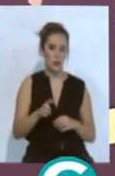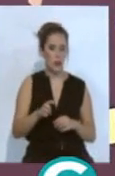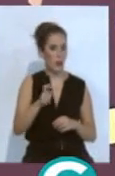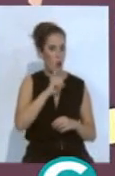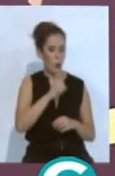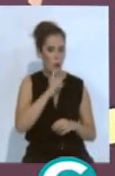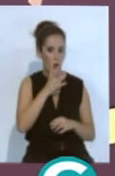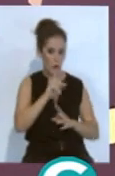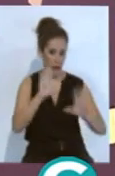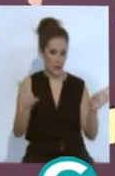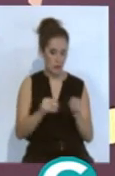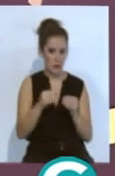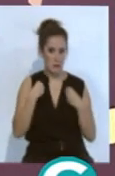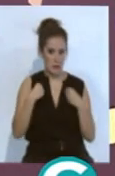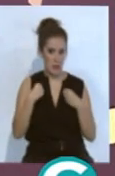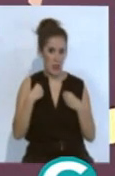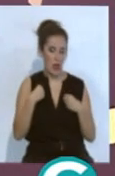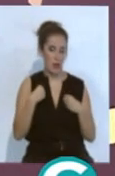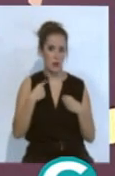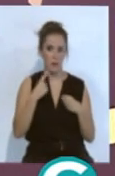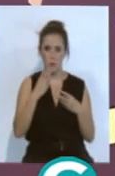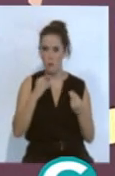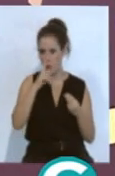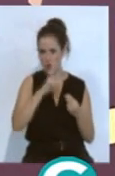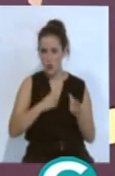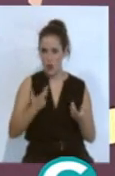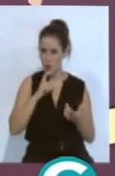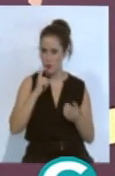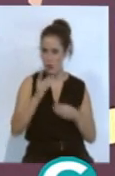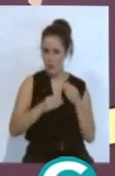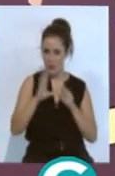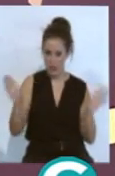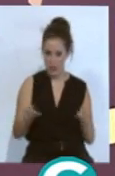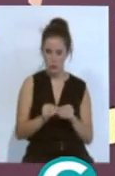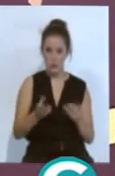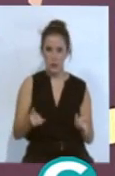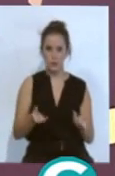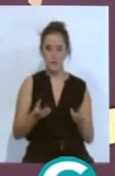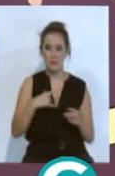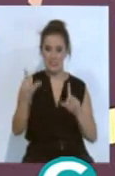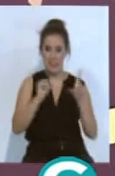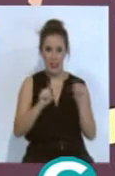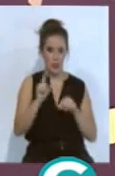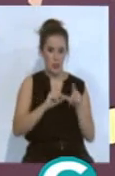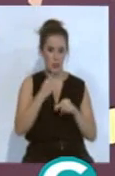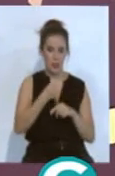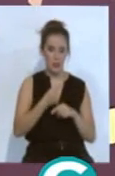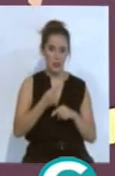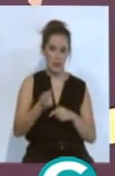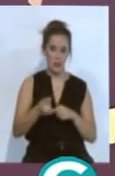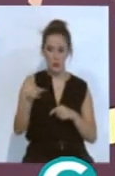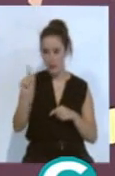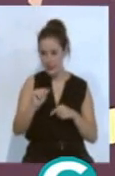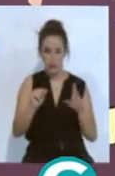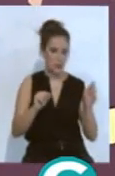complicado ahora resumir toda esa vida, toda esa obra. Son muchísimos años. ¿Cómo vais a hacer ese proceso de selección, de decir, es complicado, de aquí